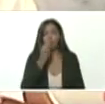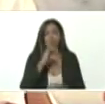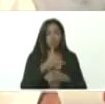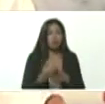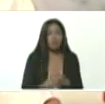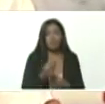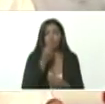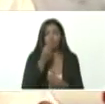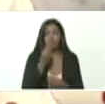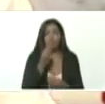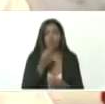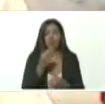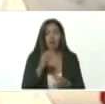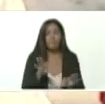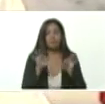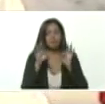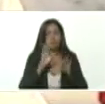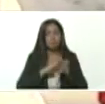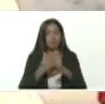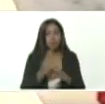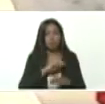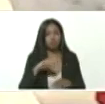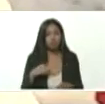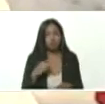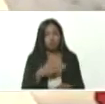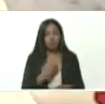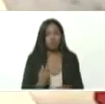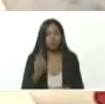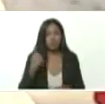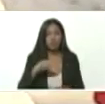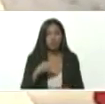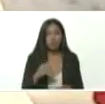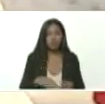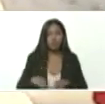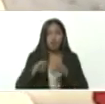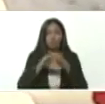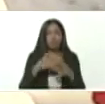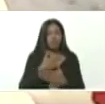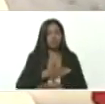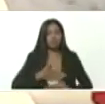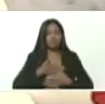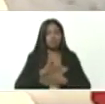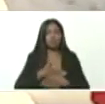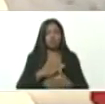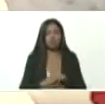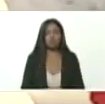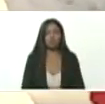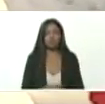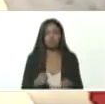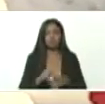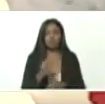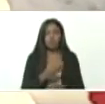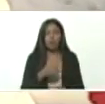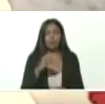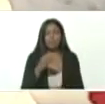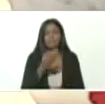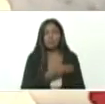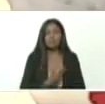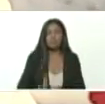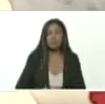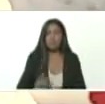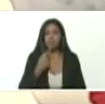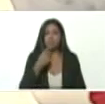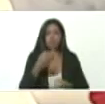de alimentación escolar, es porque nosotros tenemos que tener la igualdad de condiciones. Y por eso el presidente nos ha dado un lineamiento, y yo se lo he dicho a